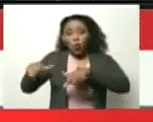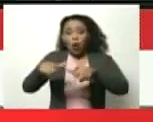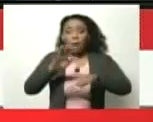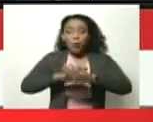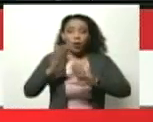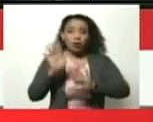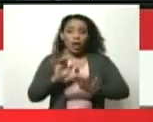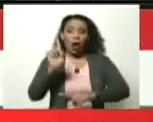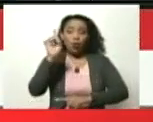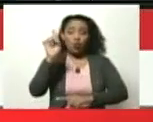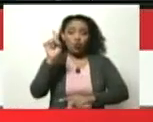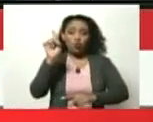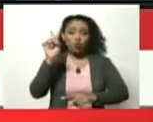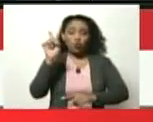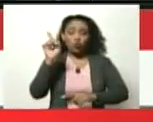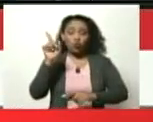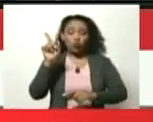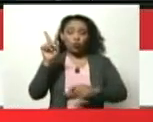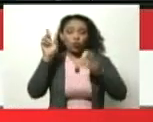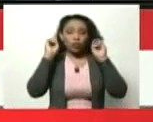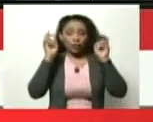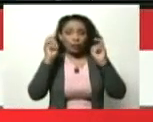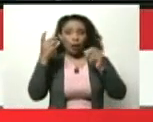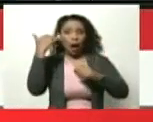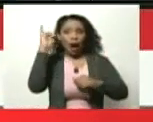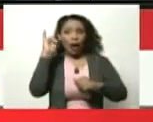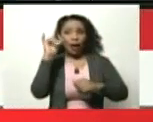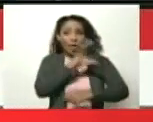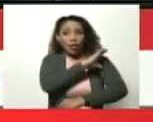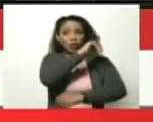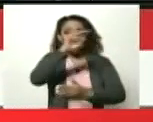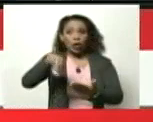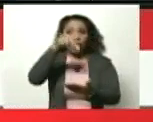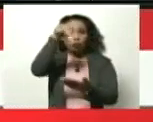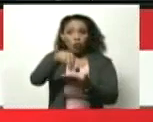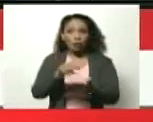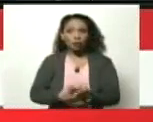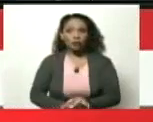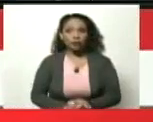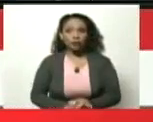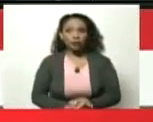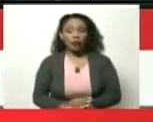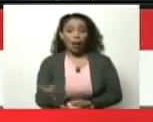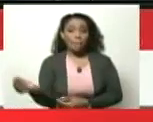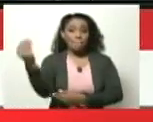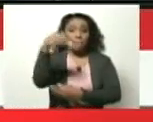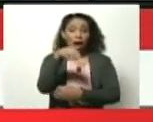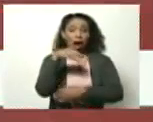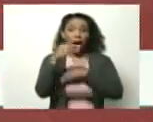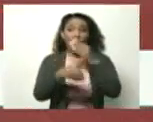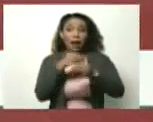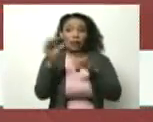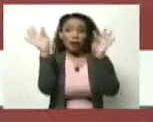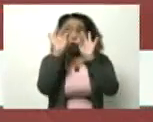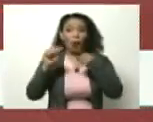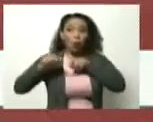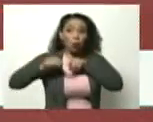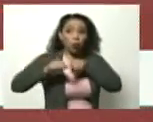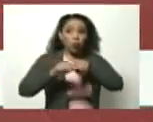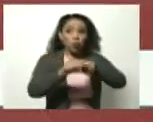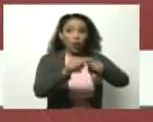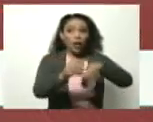de alguna manera emulan a la dirección nacional. Y además, de forma paralela, se